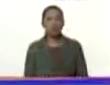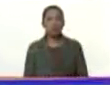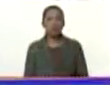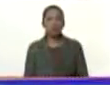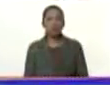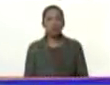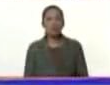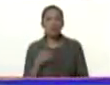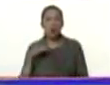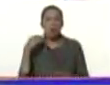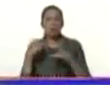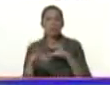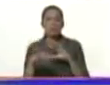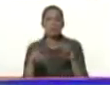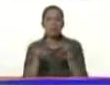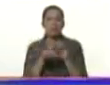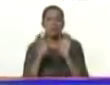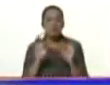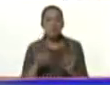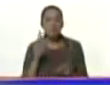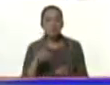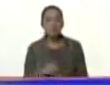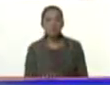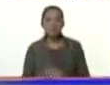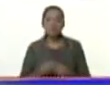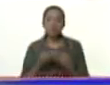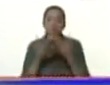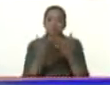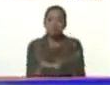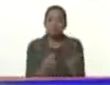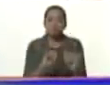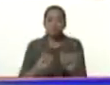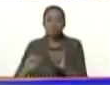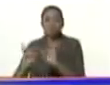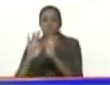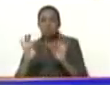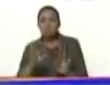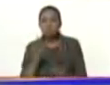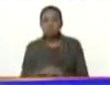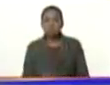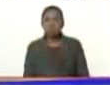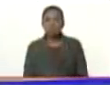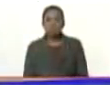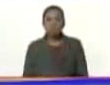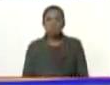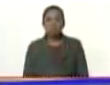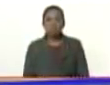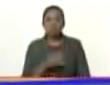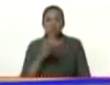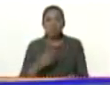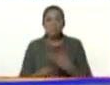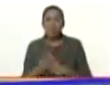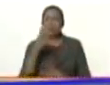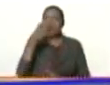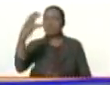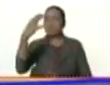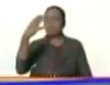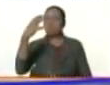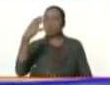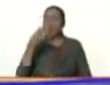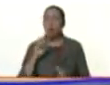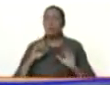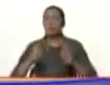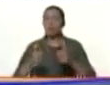Y yo les envío un mensaje, les tiendo mis manos. Ellos salieron hoy gritando una consigna,